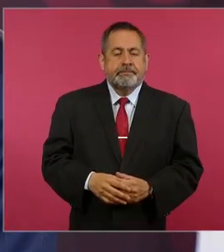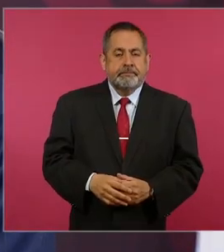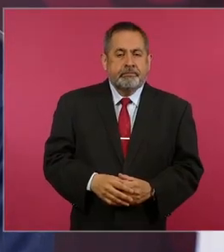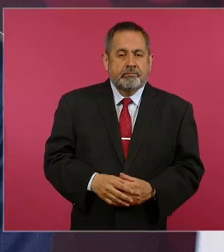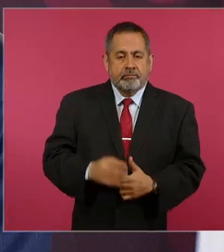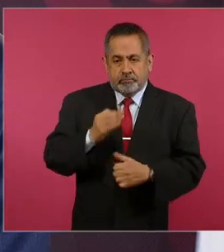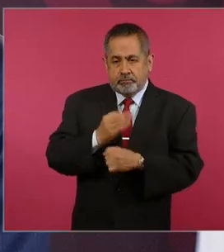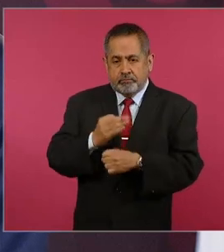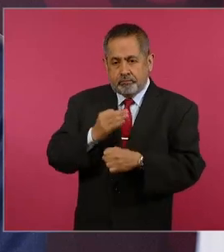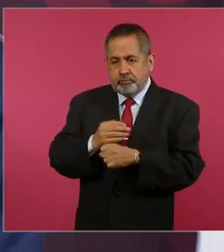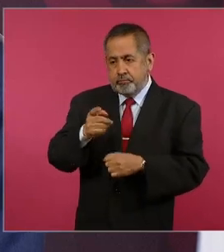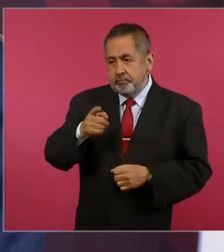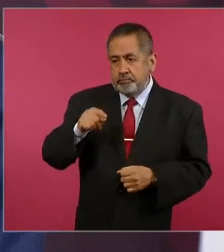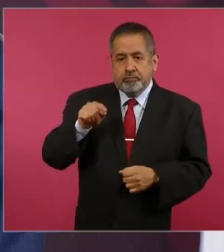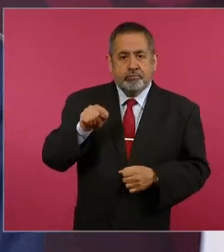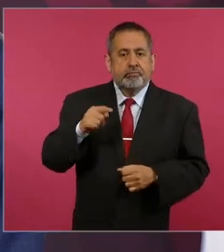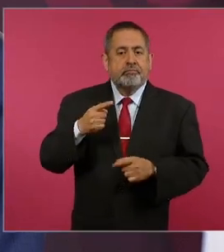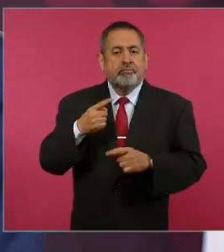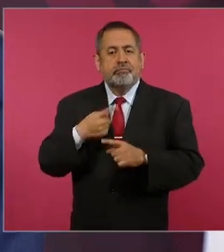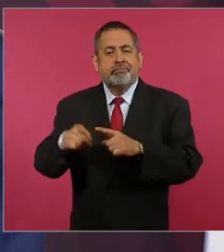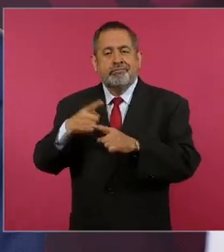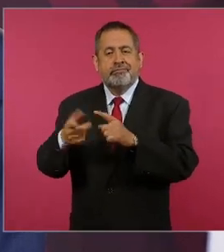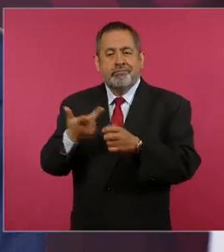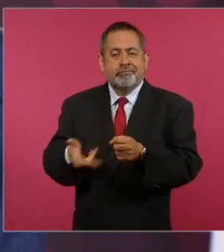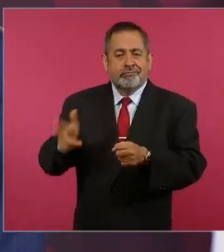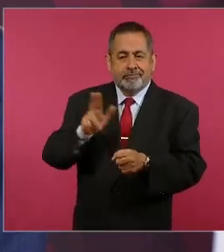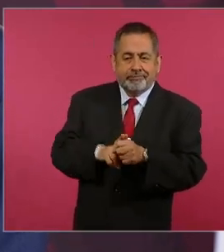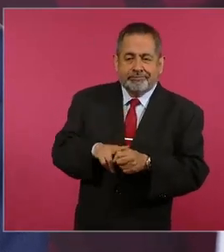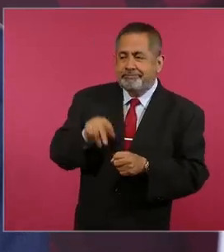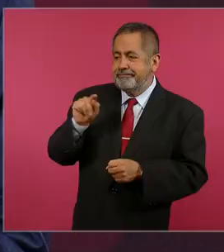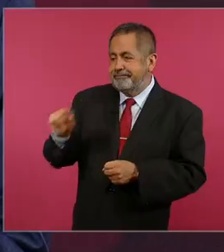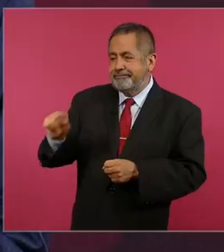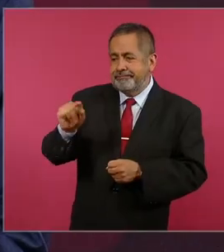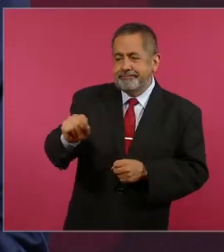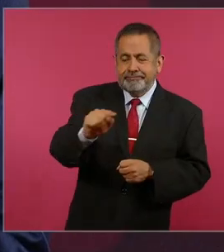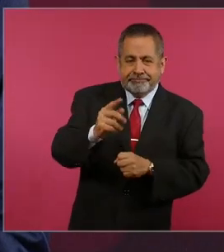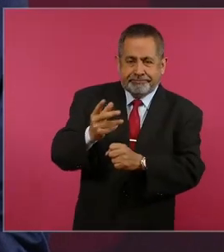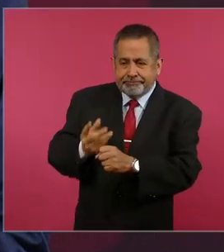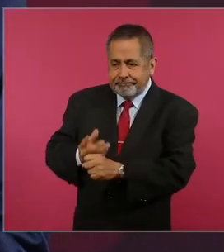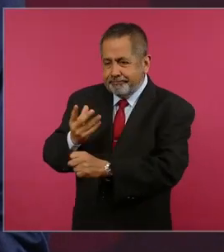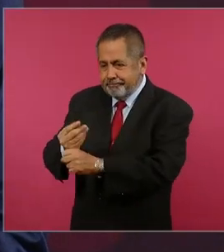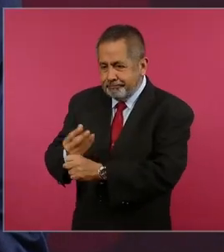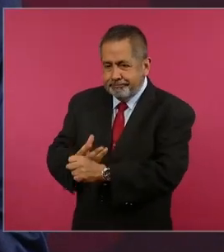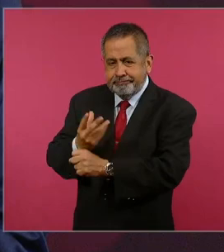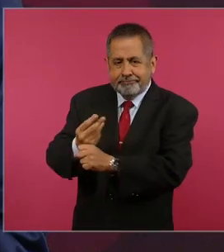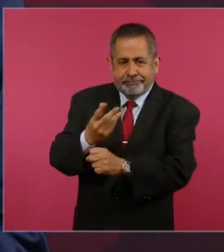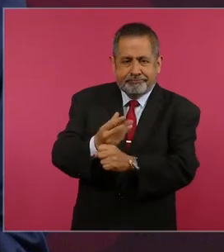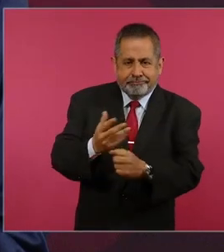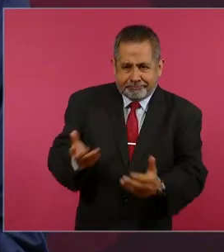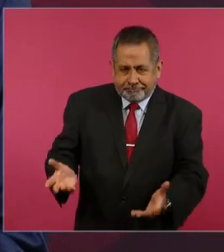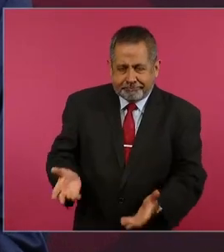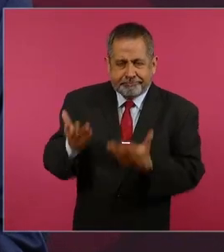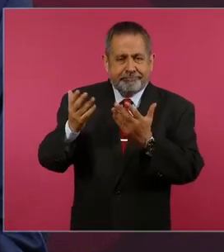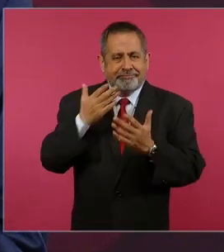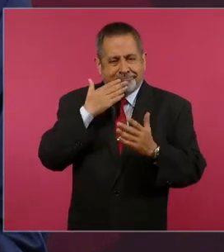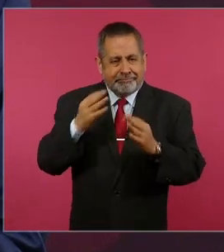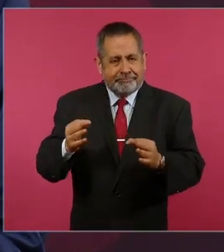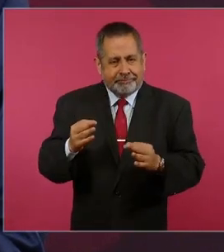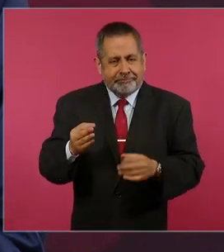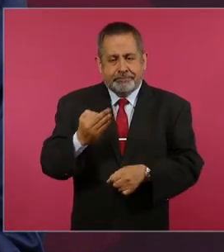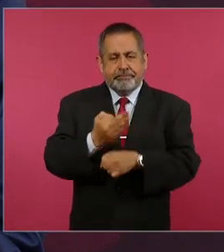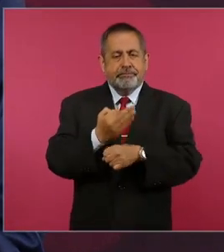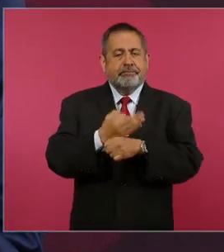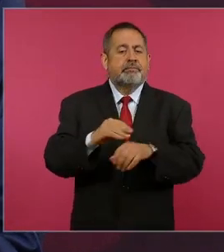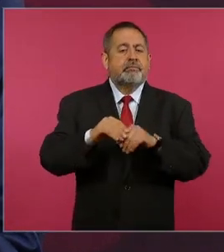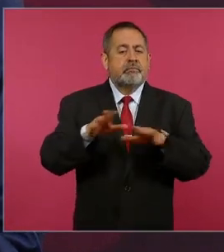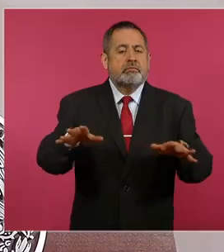levantando todo el sistema de salud pública y ahora vamos a informarles qué